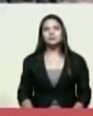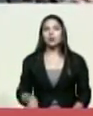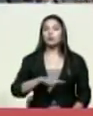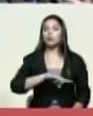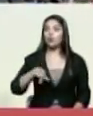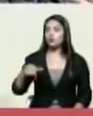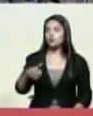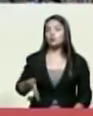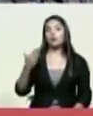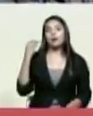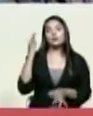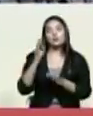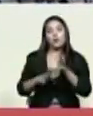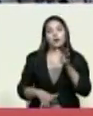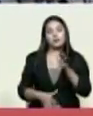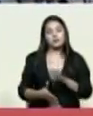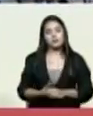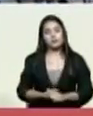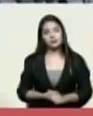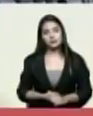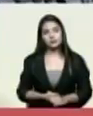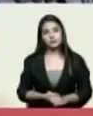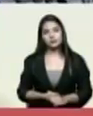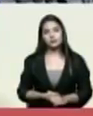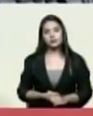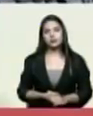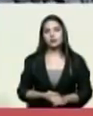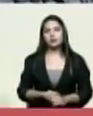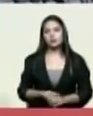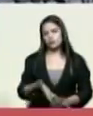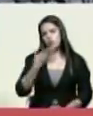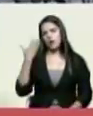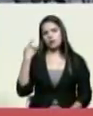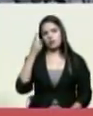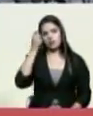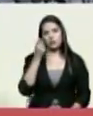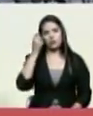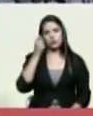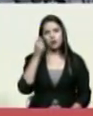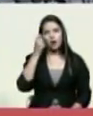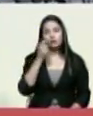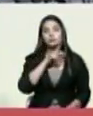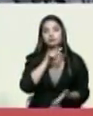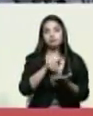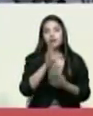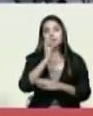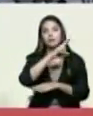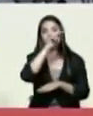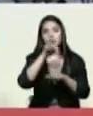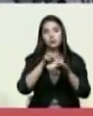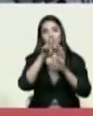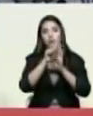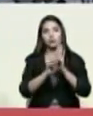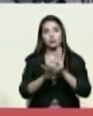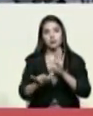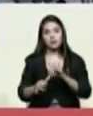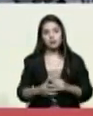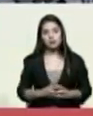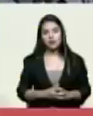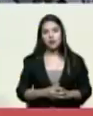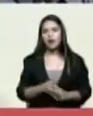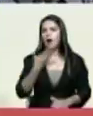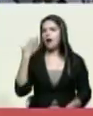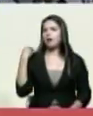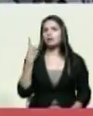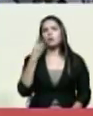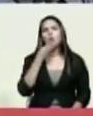Nosotros tuvimos la suerte, digo nosotros porque yo era diputado, pues, de estar en esa Asamblea Nacional. Y estaba un